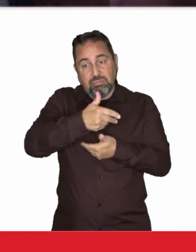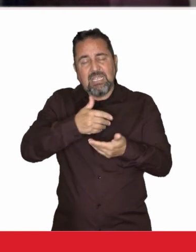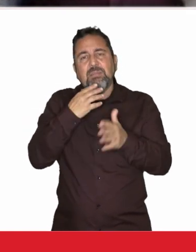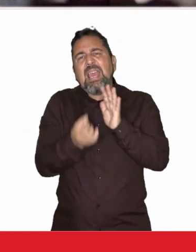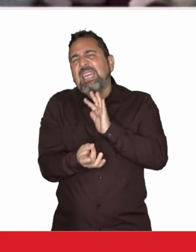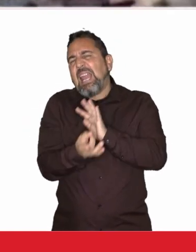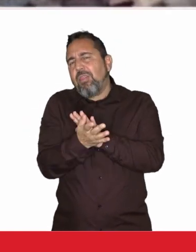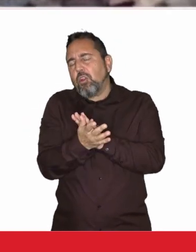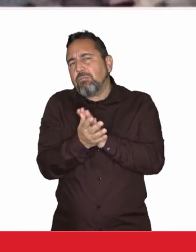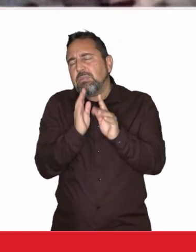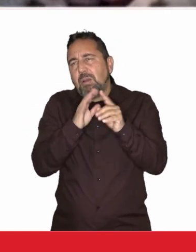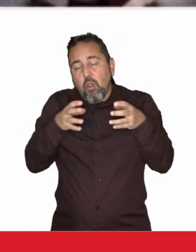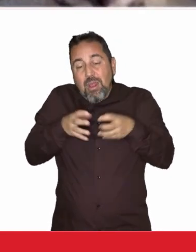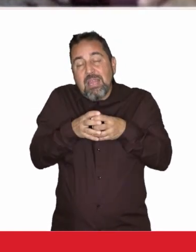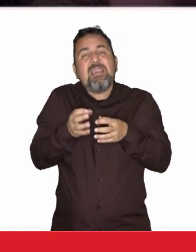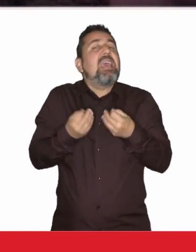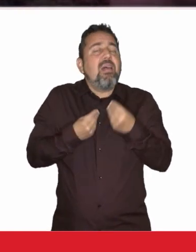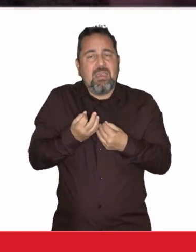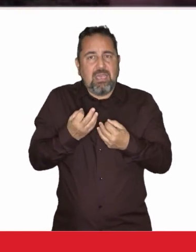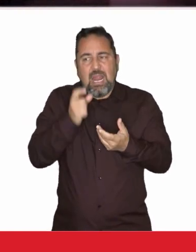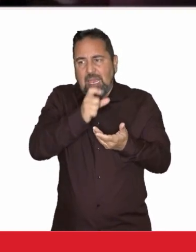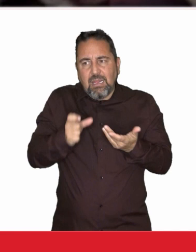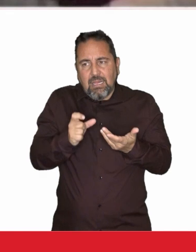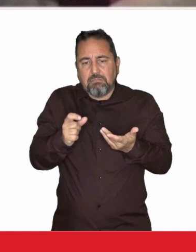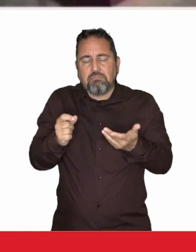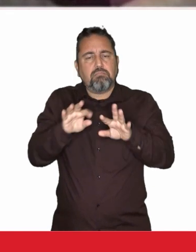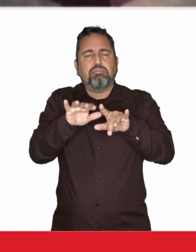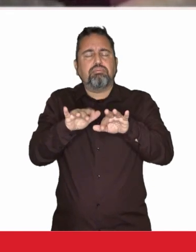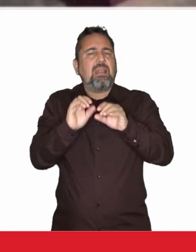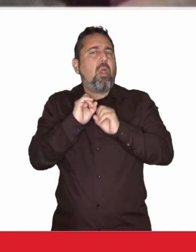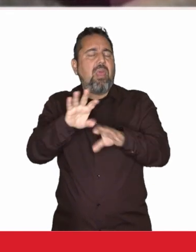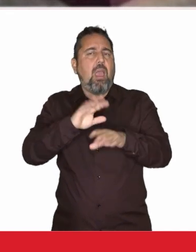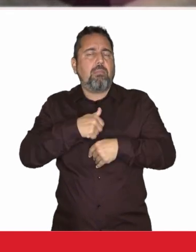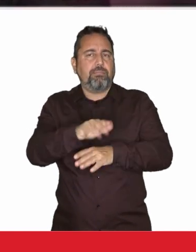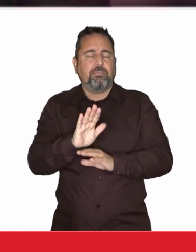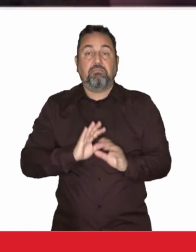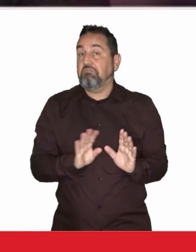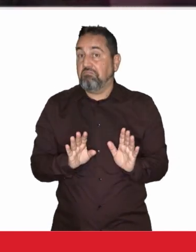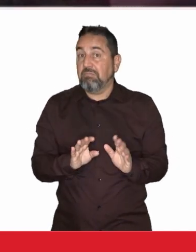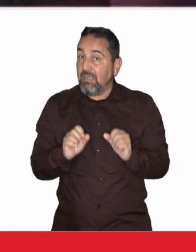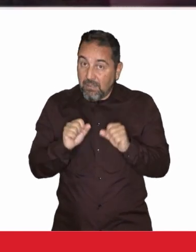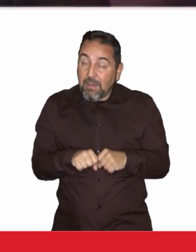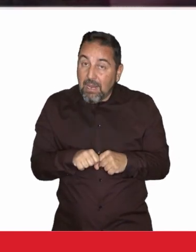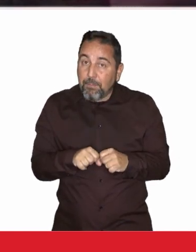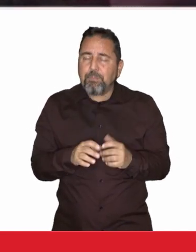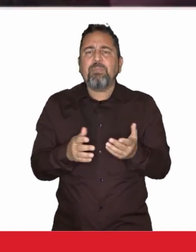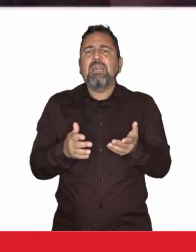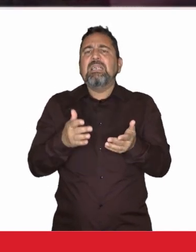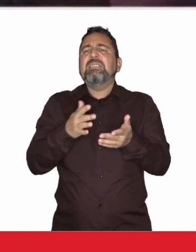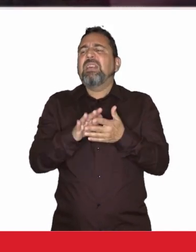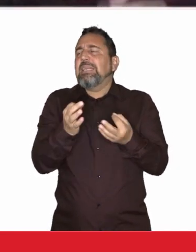sí y en la creación colectiva lo que hacen es que la gente escribe y lo deja ahí puesto. ¿Sí? ¿Vale? Que